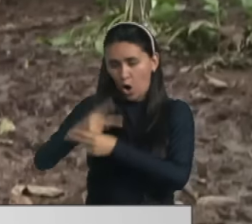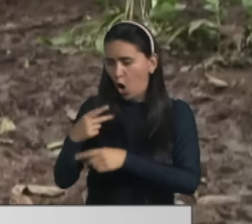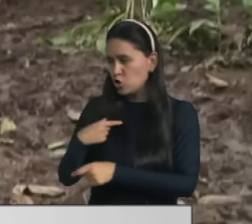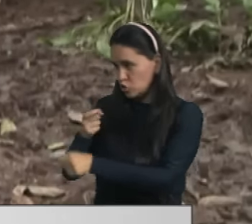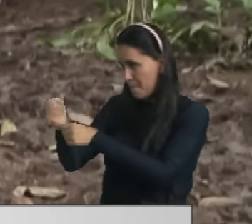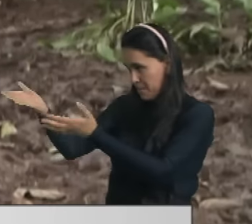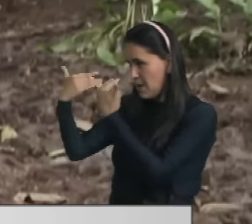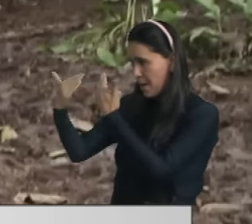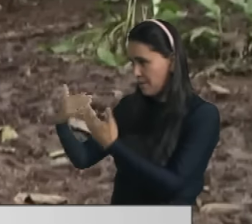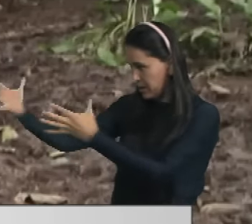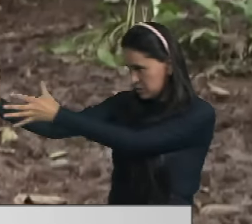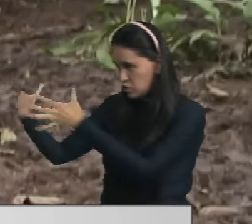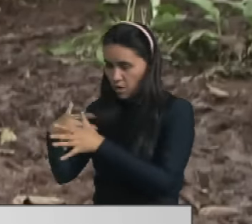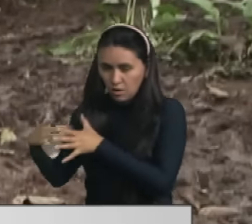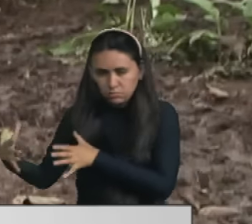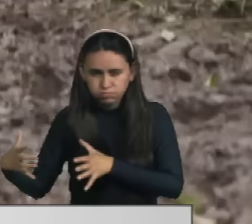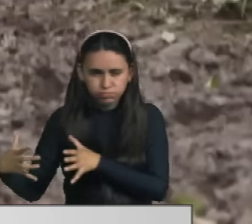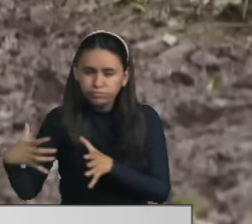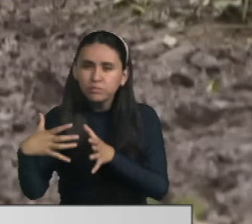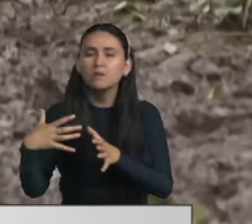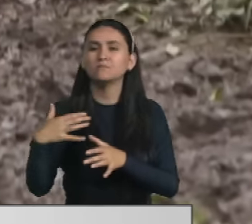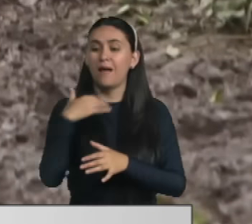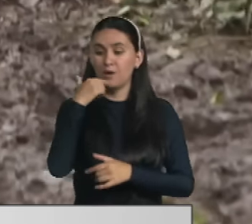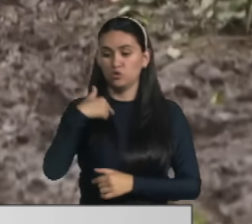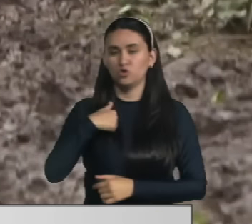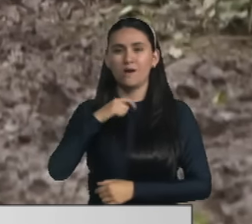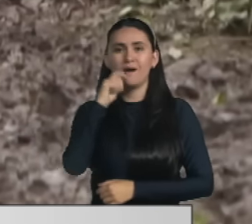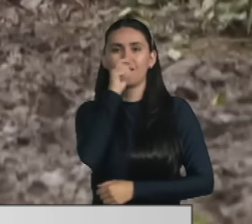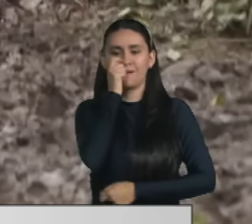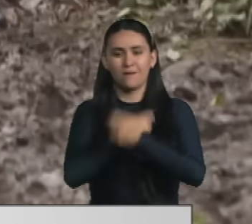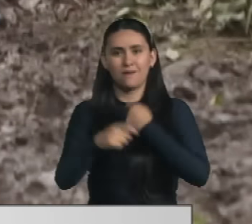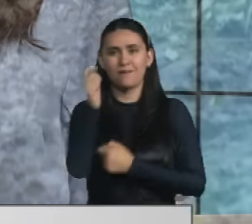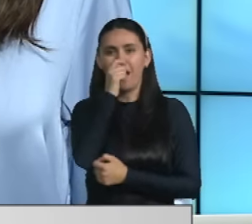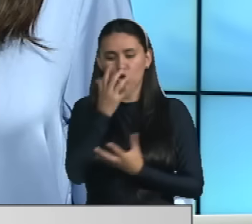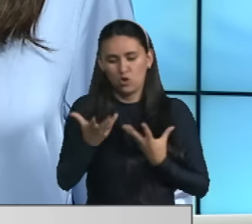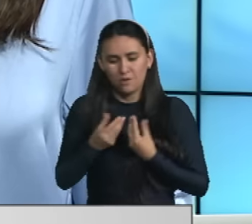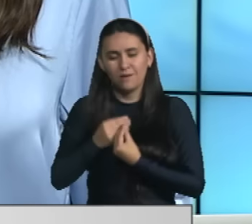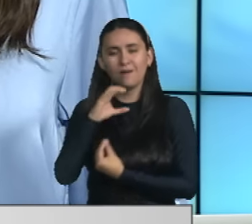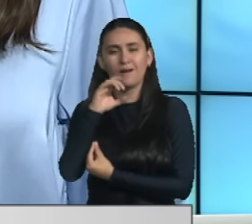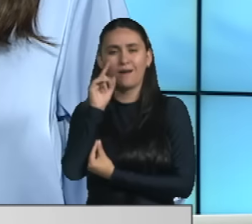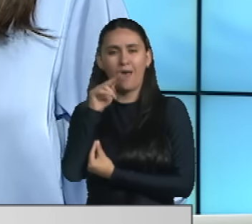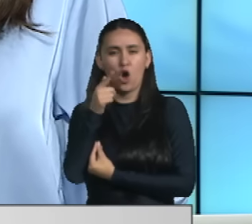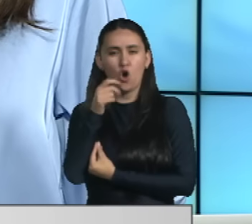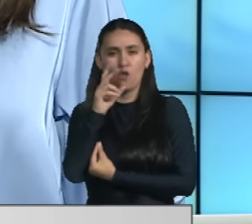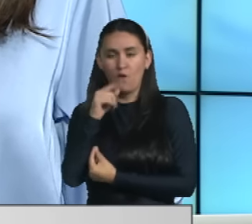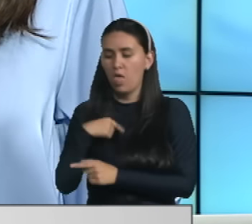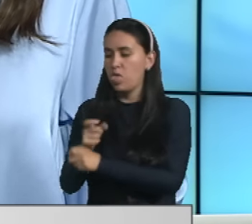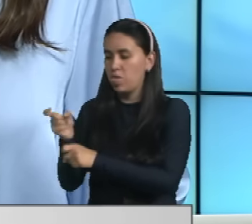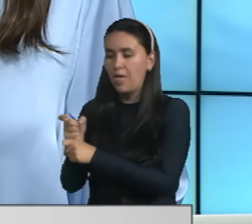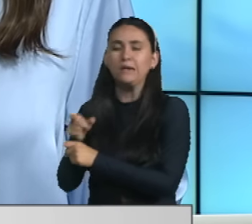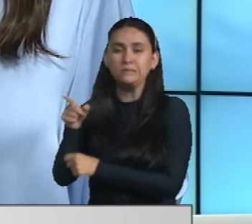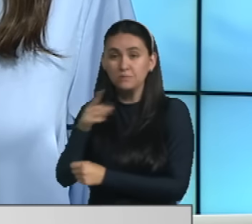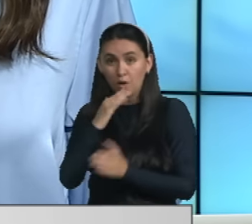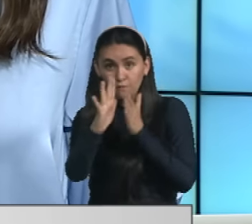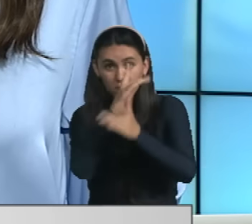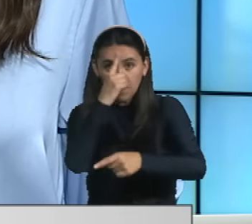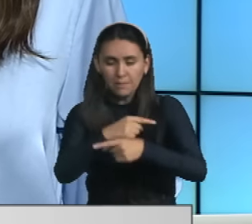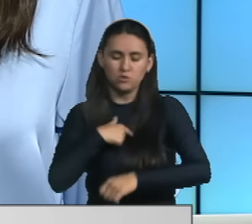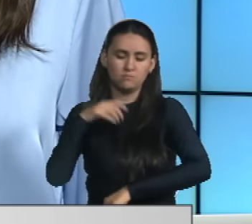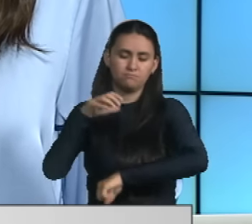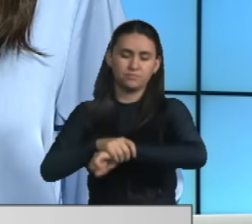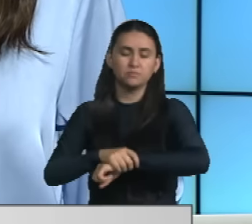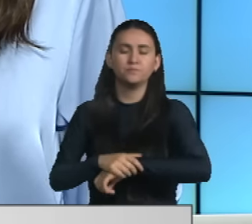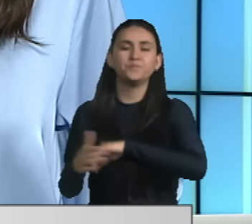en particular de los líderes de la organización narco Clan del Golfo. En Kuwait, un incendio en una vivienda dejó al